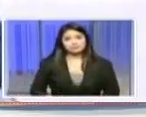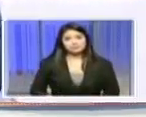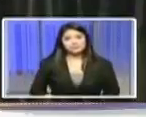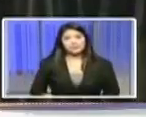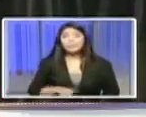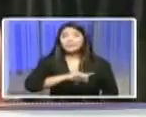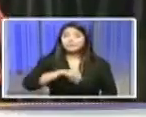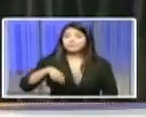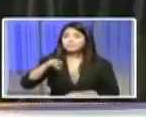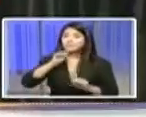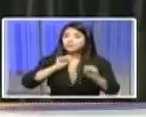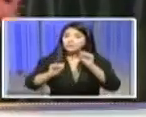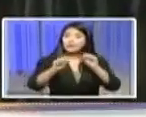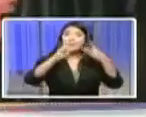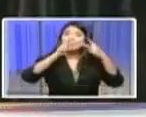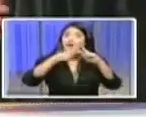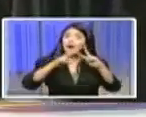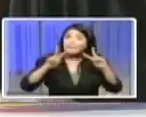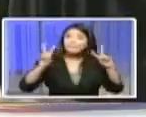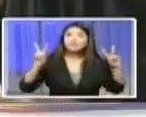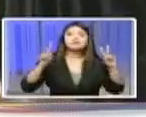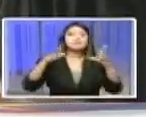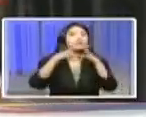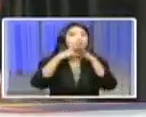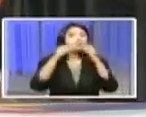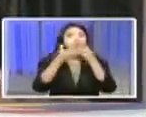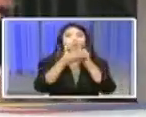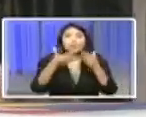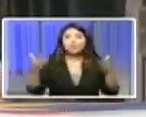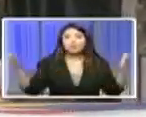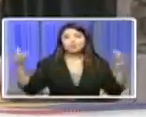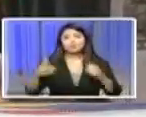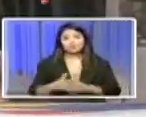estamos defendiendo la paz de todos.